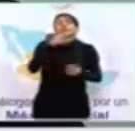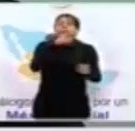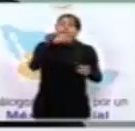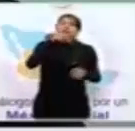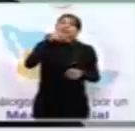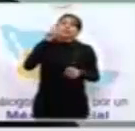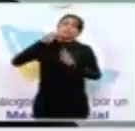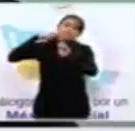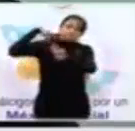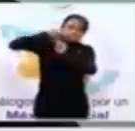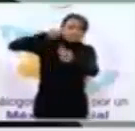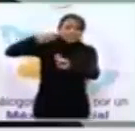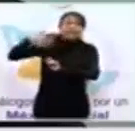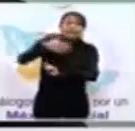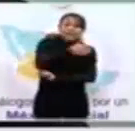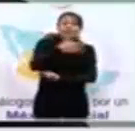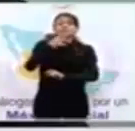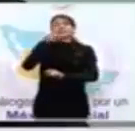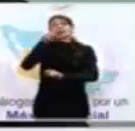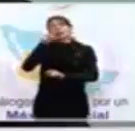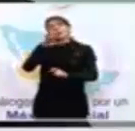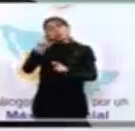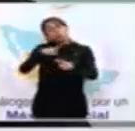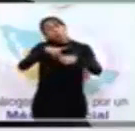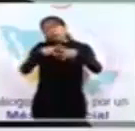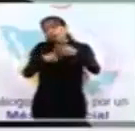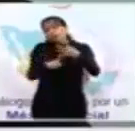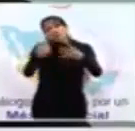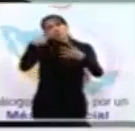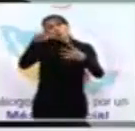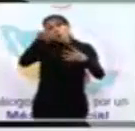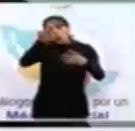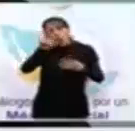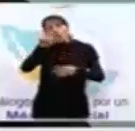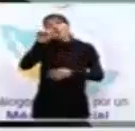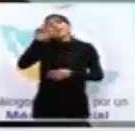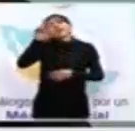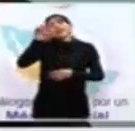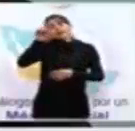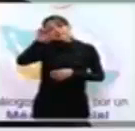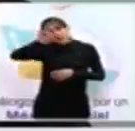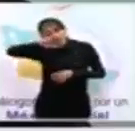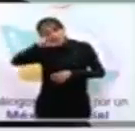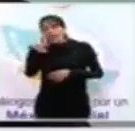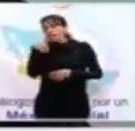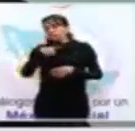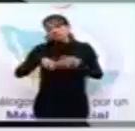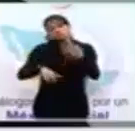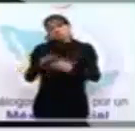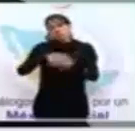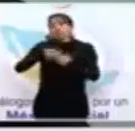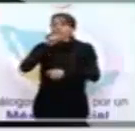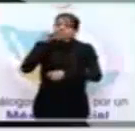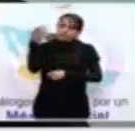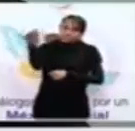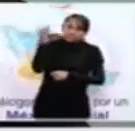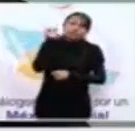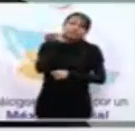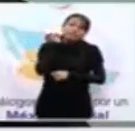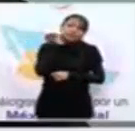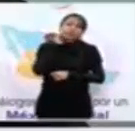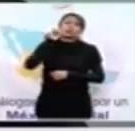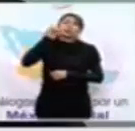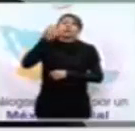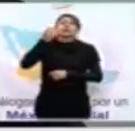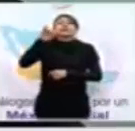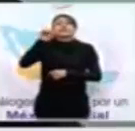Gloria Abraham Peralta, Héctor Robles Berlanga, Rafael Echeverri Perico, Gonzalo Hernández Licona y al senador Isidro Pedraza,